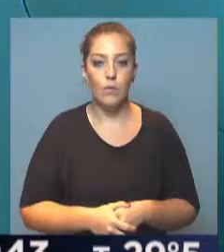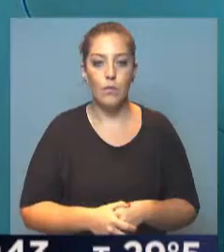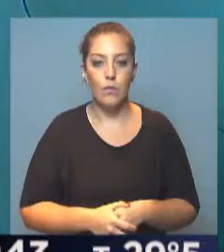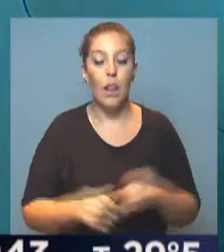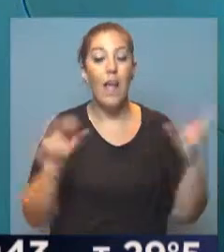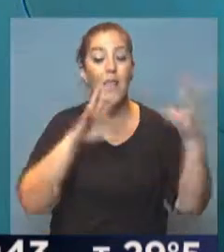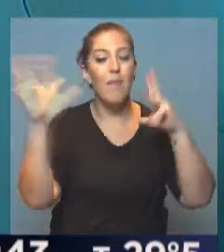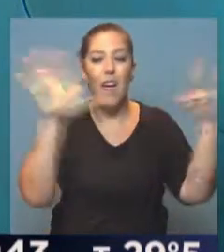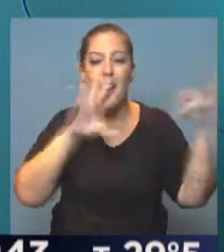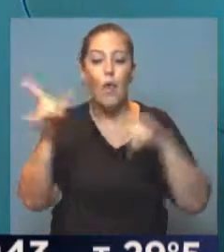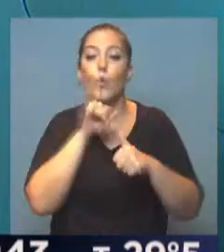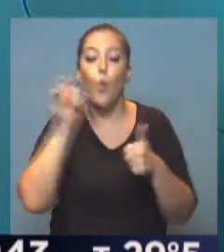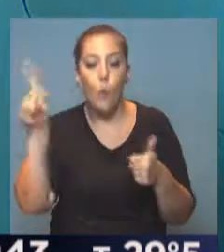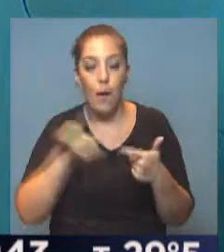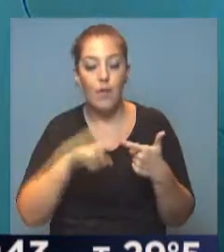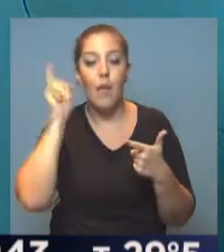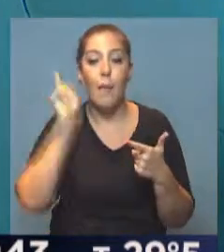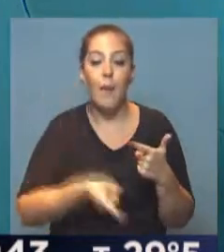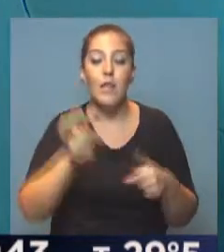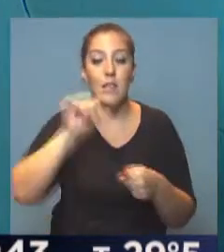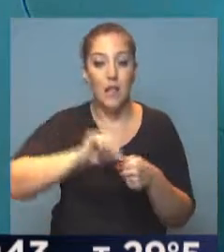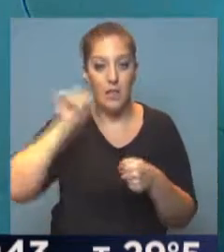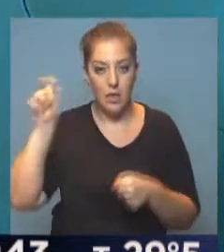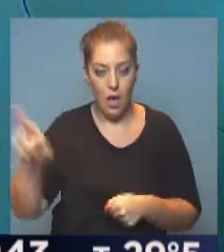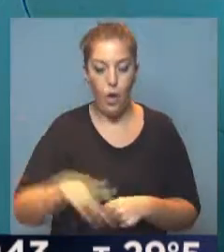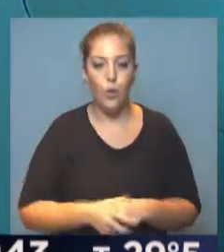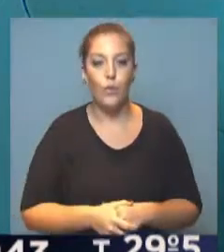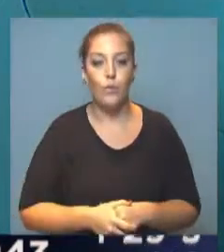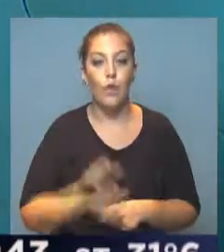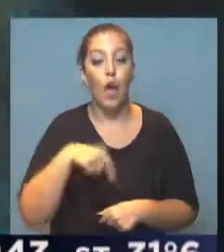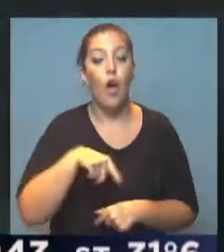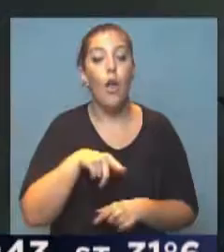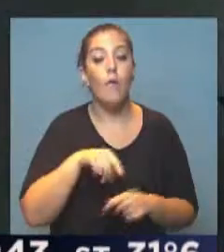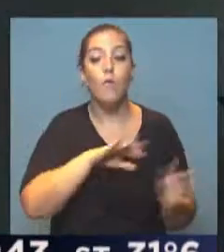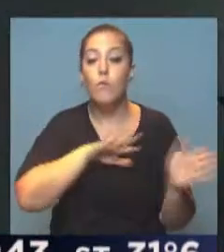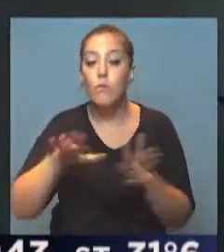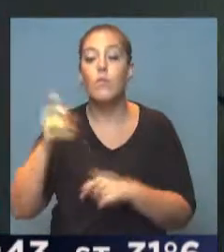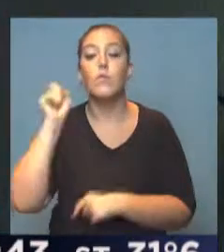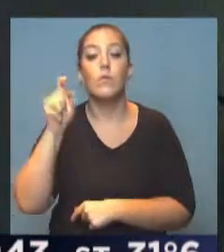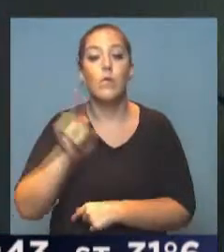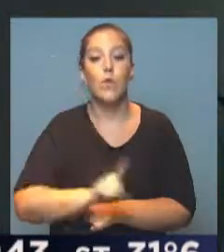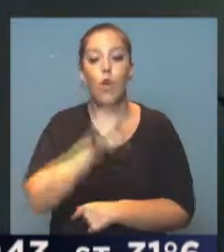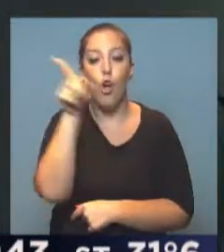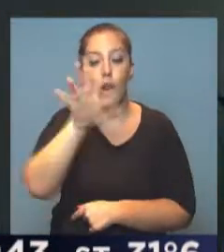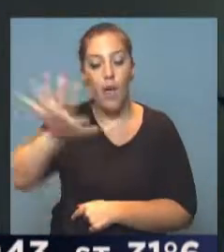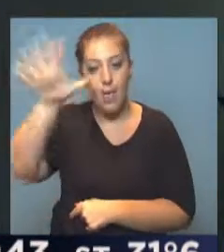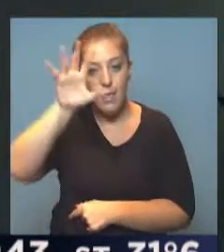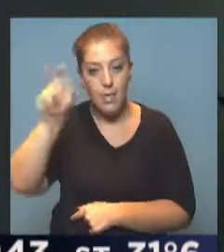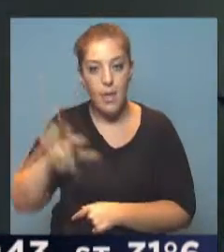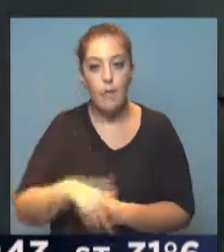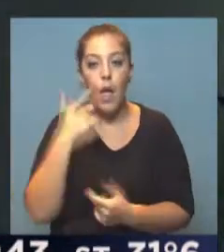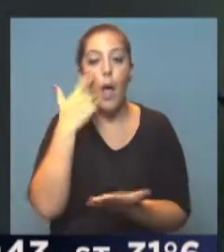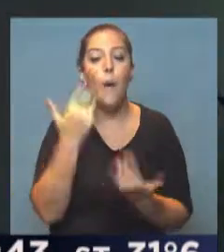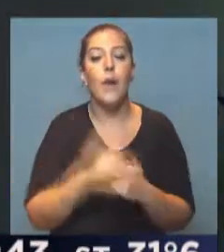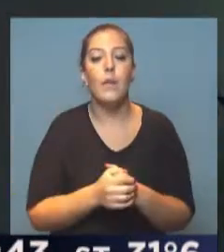extremadamente inestable en Tucumán y también en Santiago del Estero. Nos vamos moviendo y entra el noreste, a ver qué se